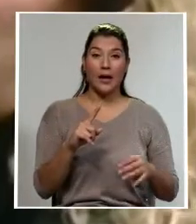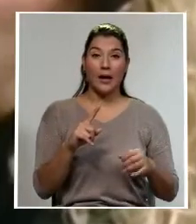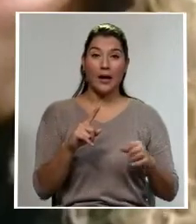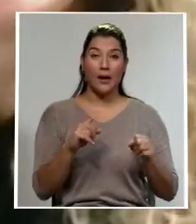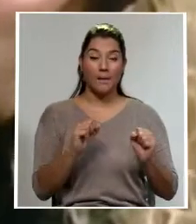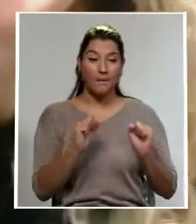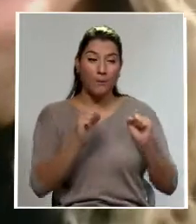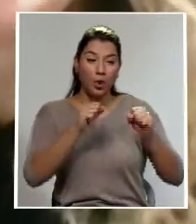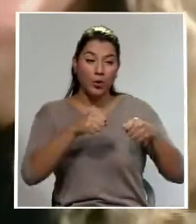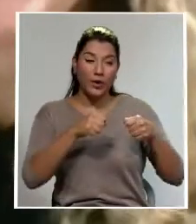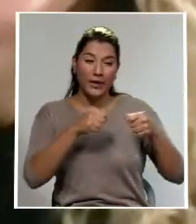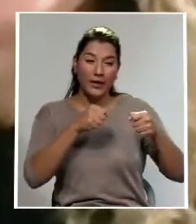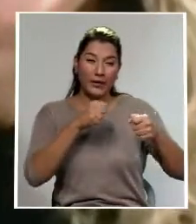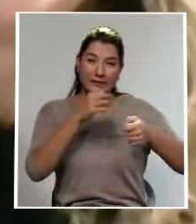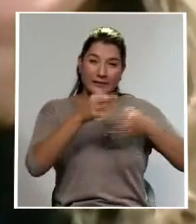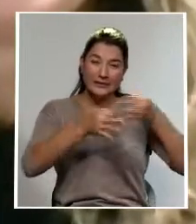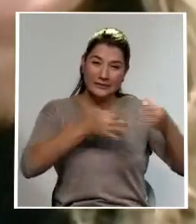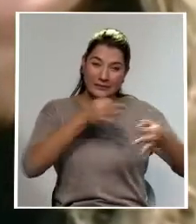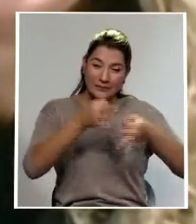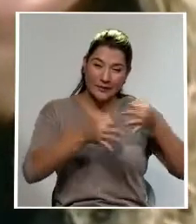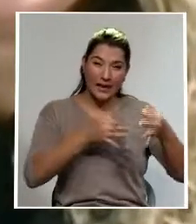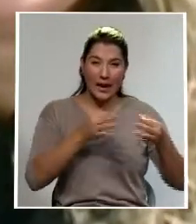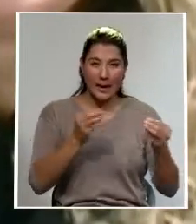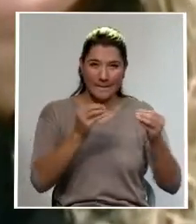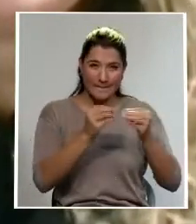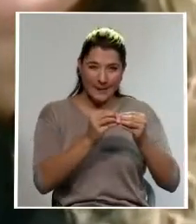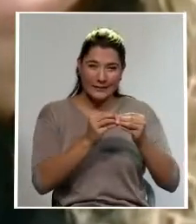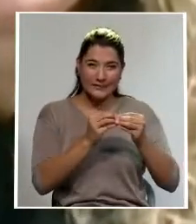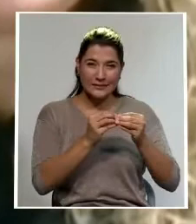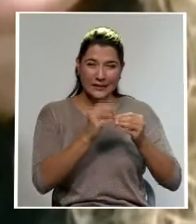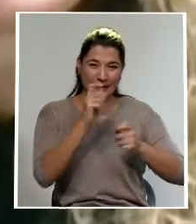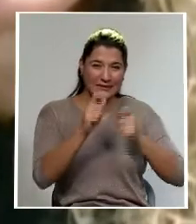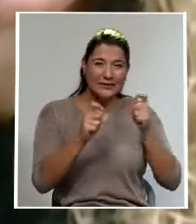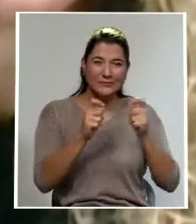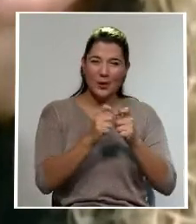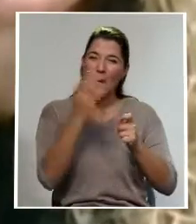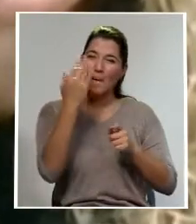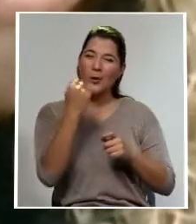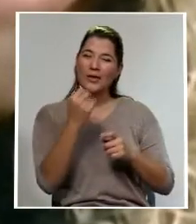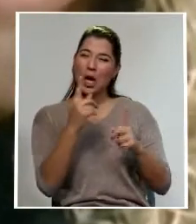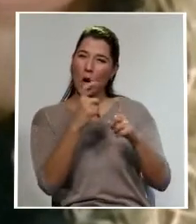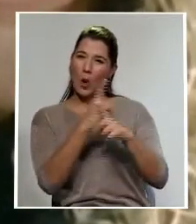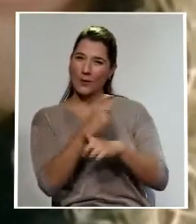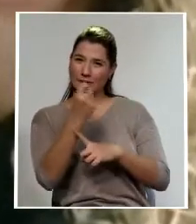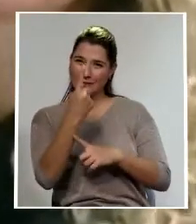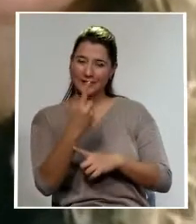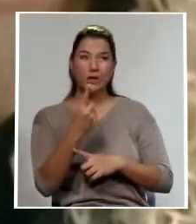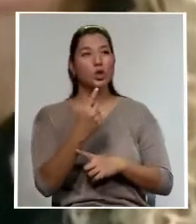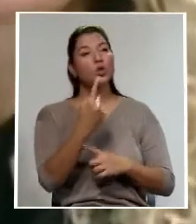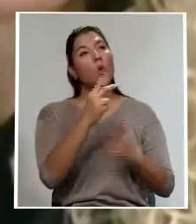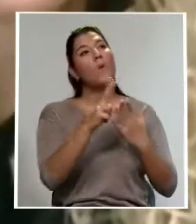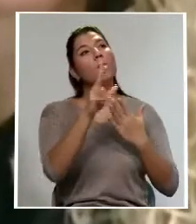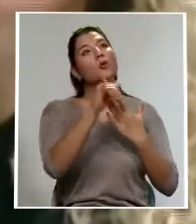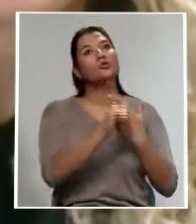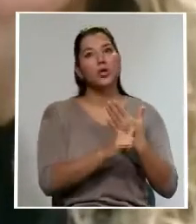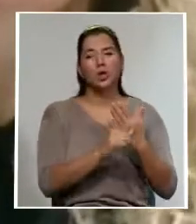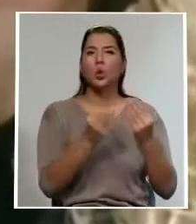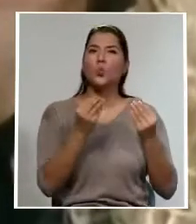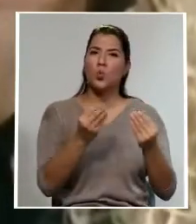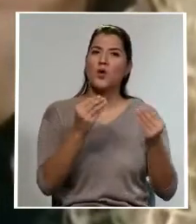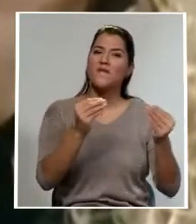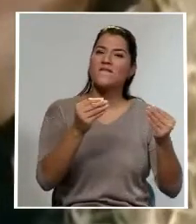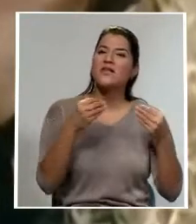poco la jerga, porque está complicada. Hablamos de un instrumento bursátil, es decir,